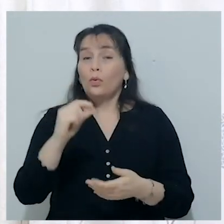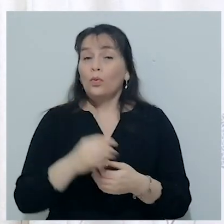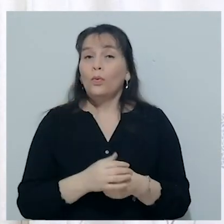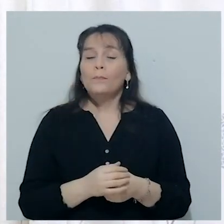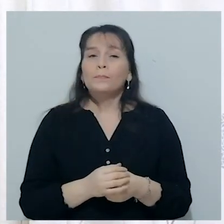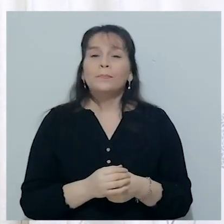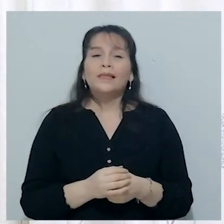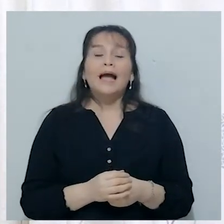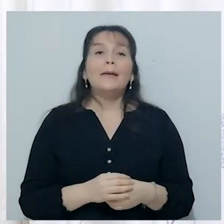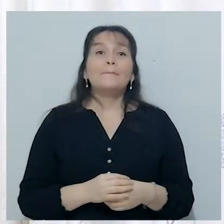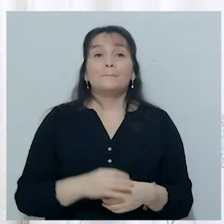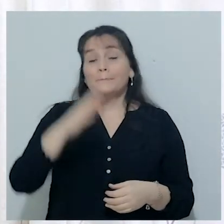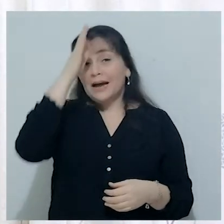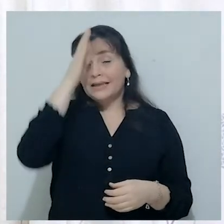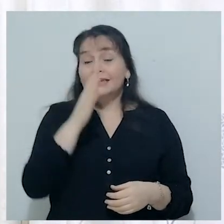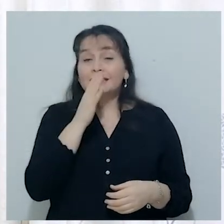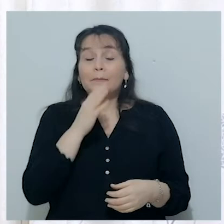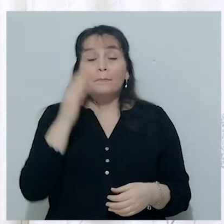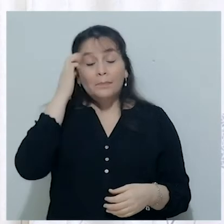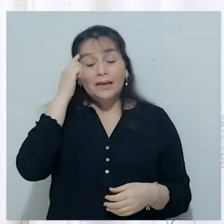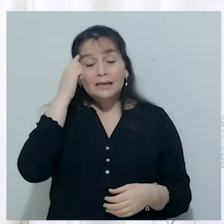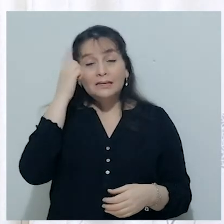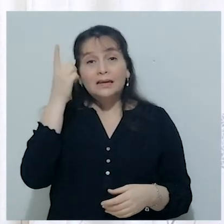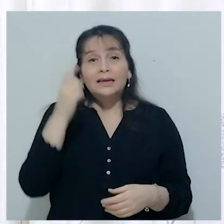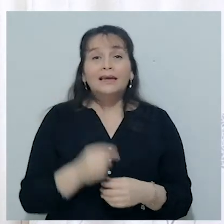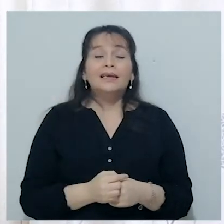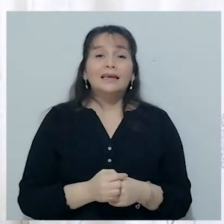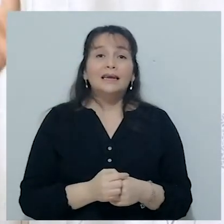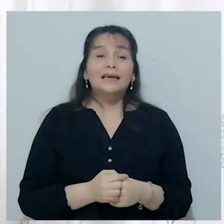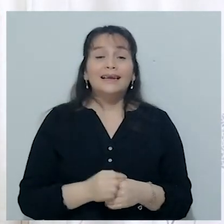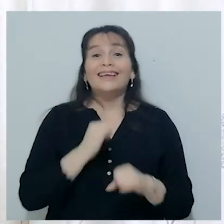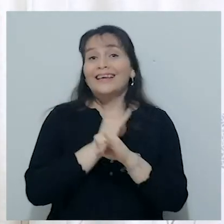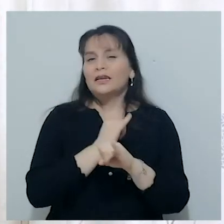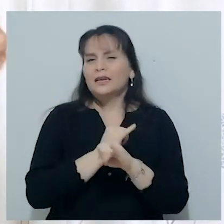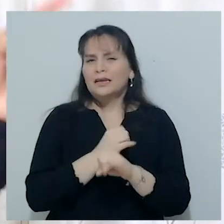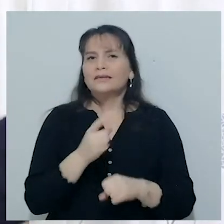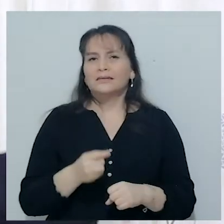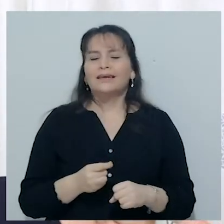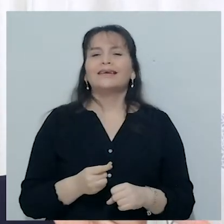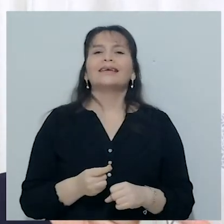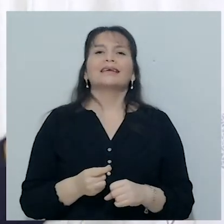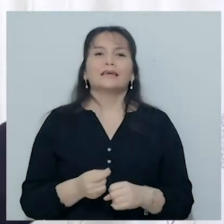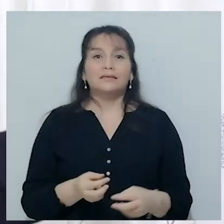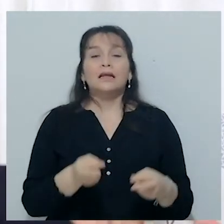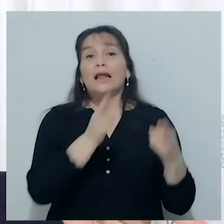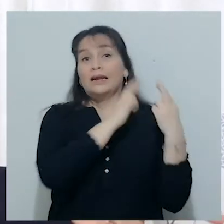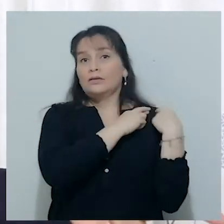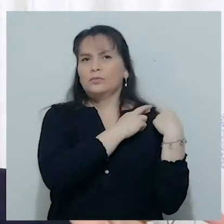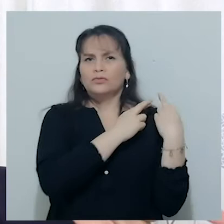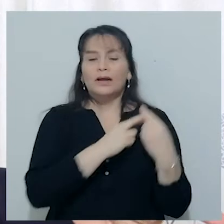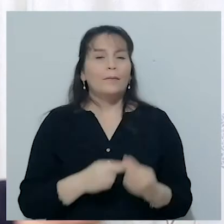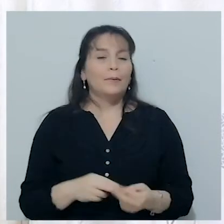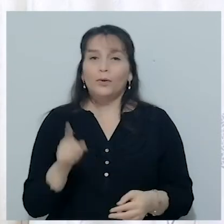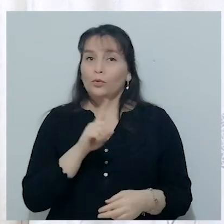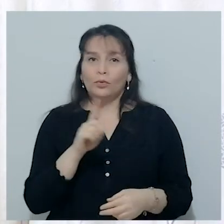La iglesia complementa lo que se hace en la casa. Hay padres que piensan que la red de niños es la encargada. No